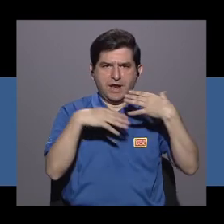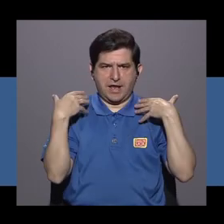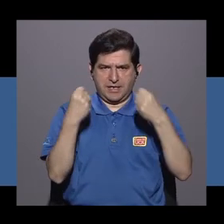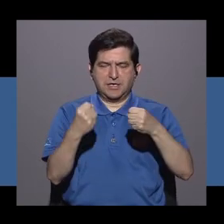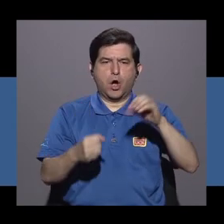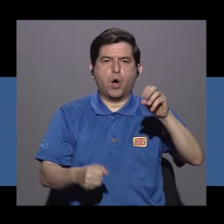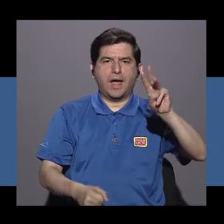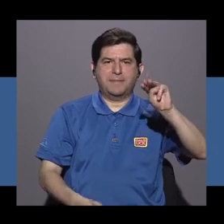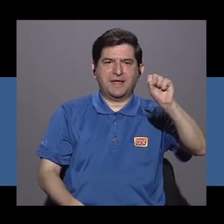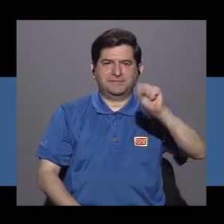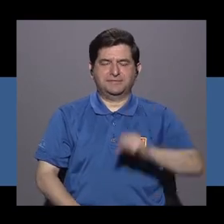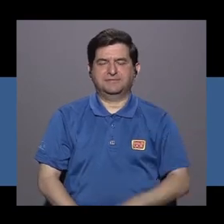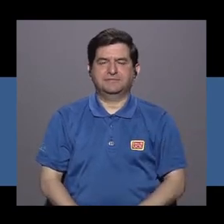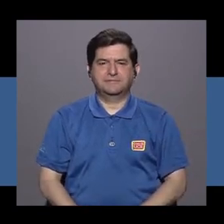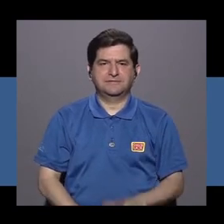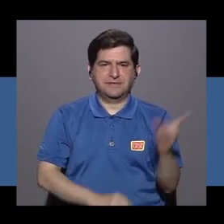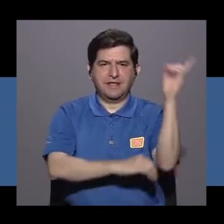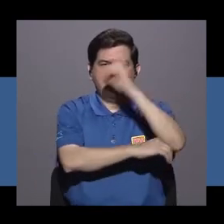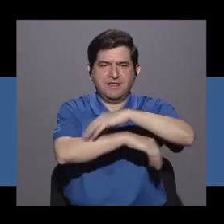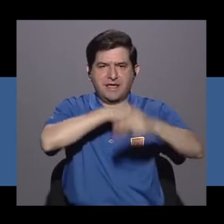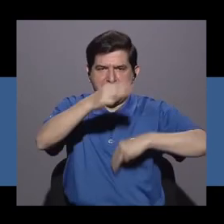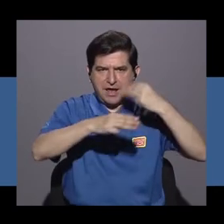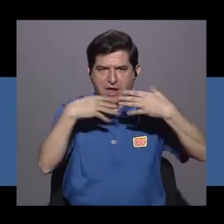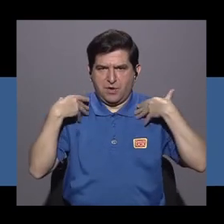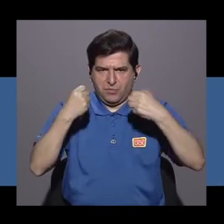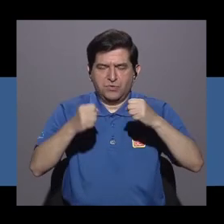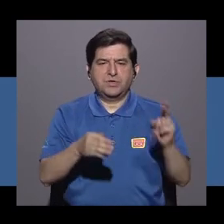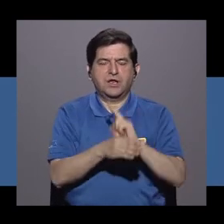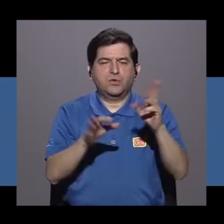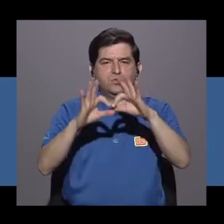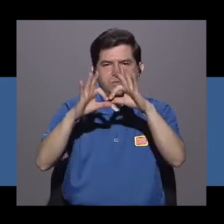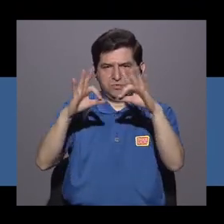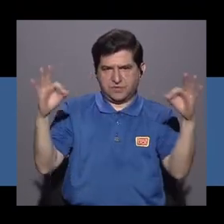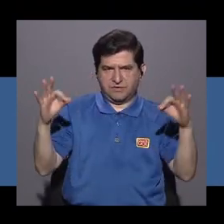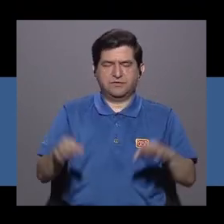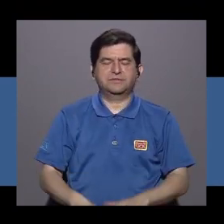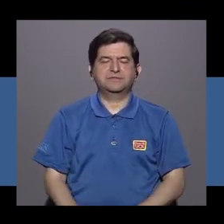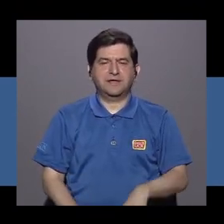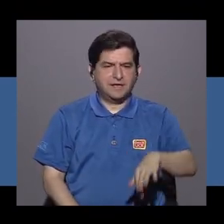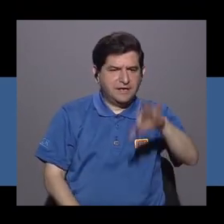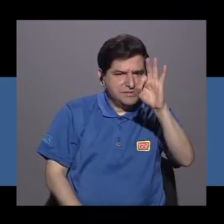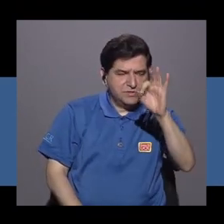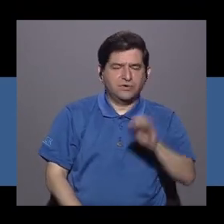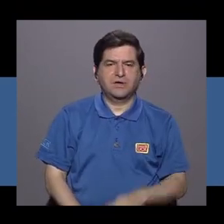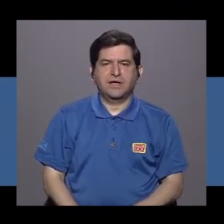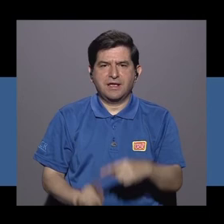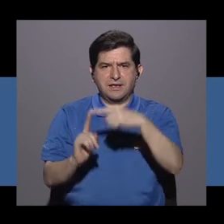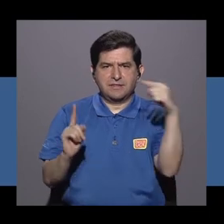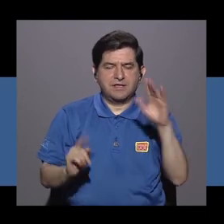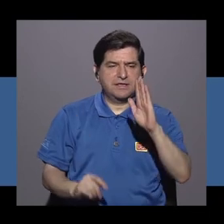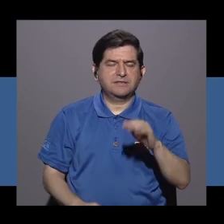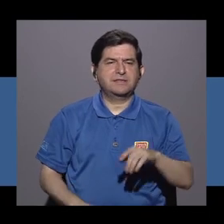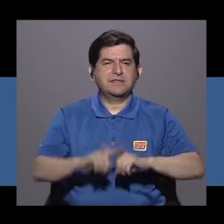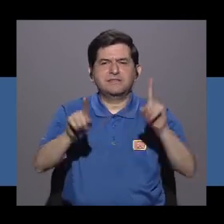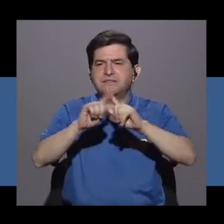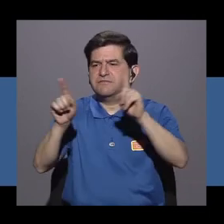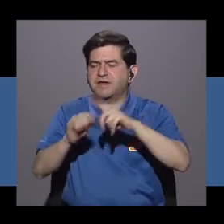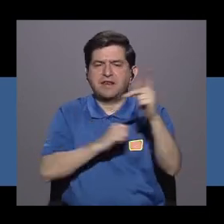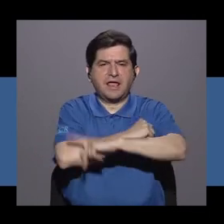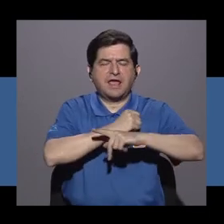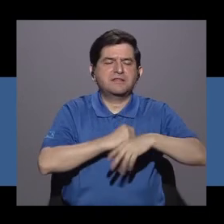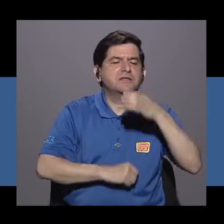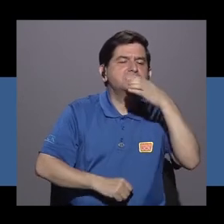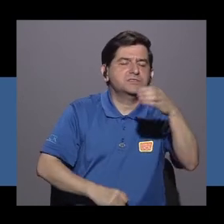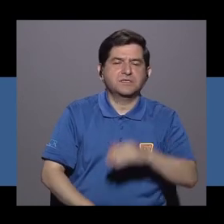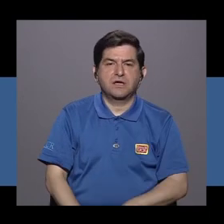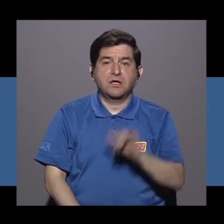de la Salud, OMS. El Día Mundial de la Salud utiliza un lema elegido por la OMS, a partir de sugerencias de